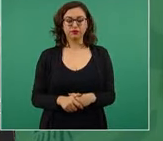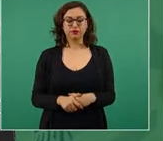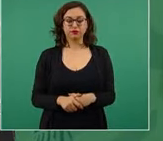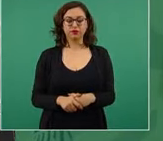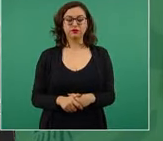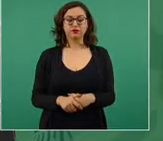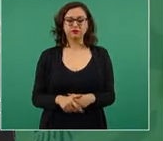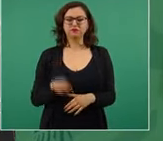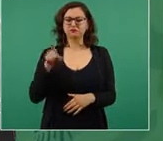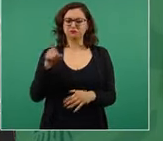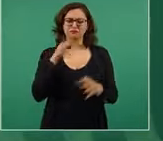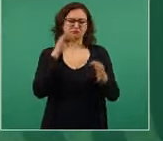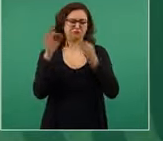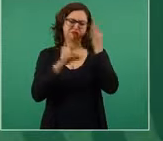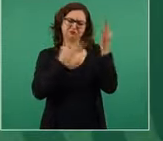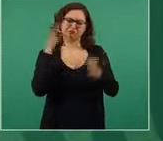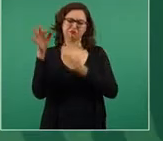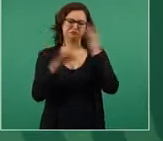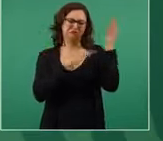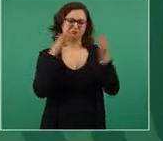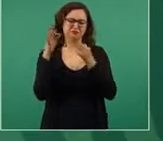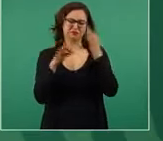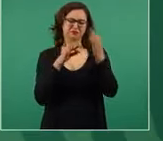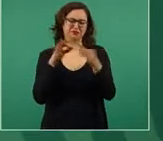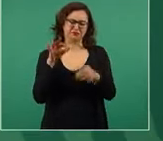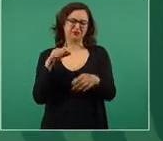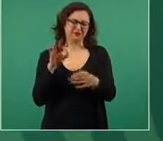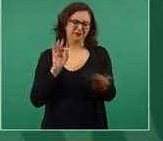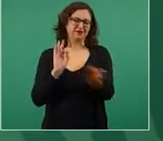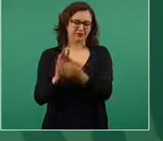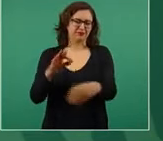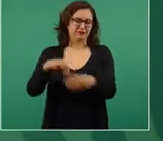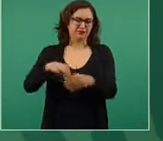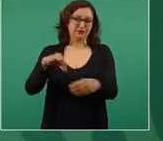muy propagandístico en contra nuestra,